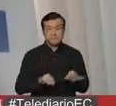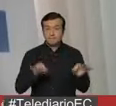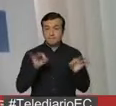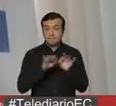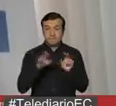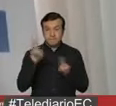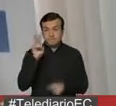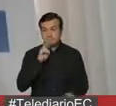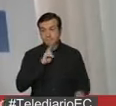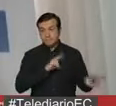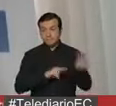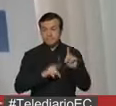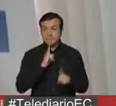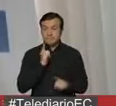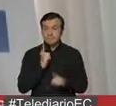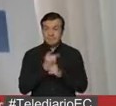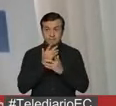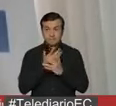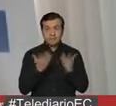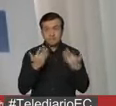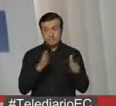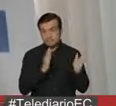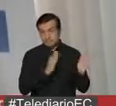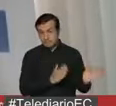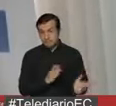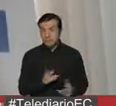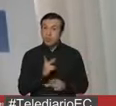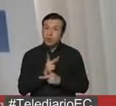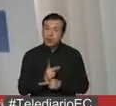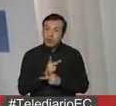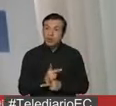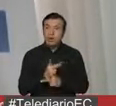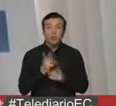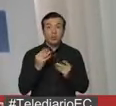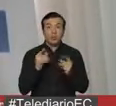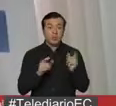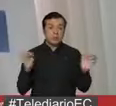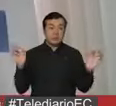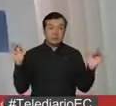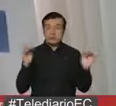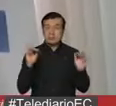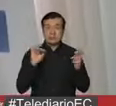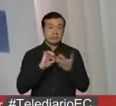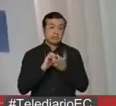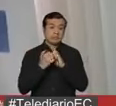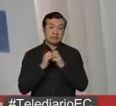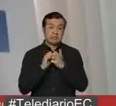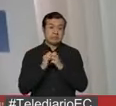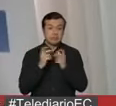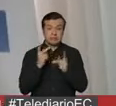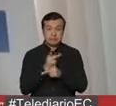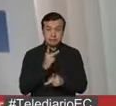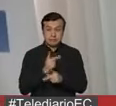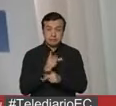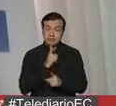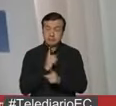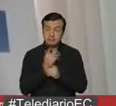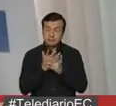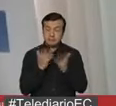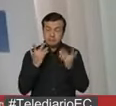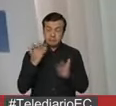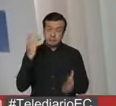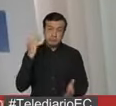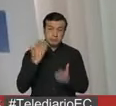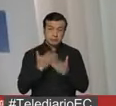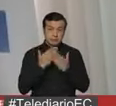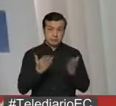es necesario también el evitar las conglomeraciones y todas las medidas de bioseguridad que antes había